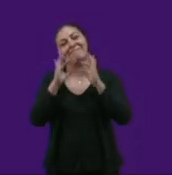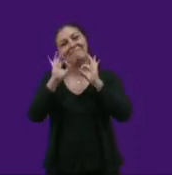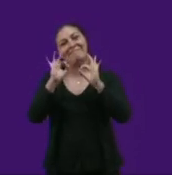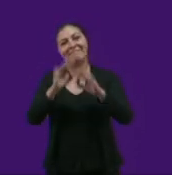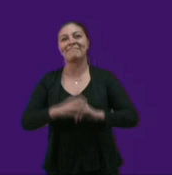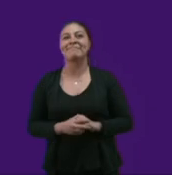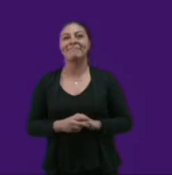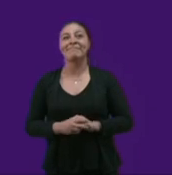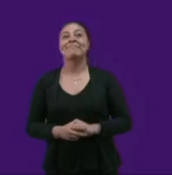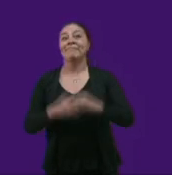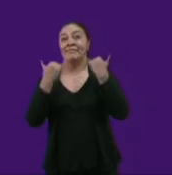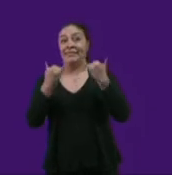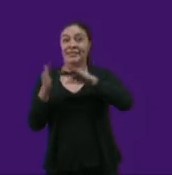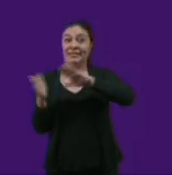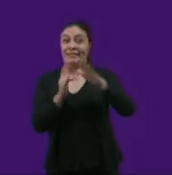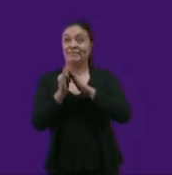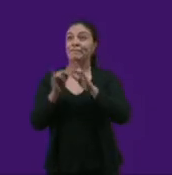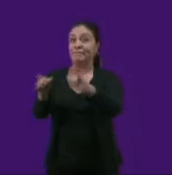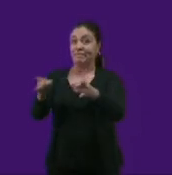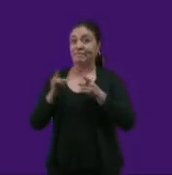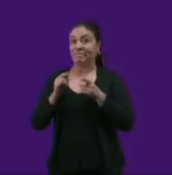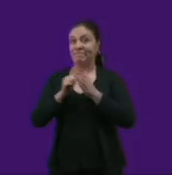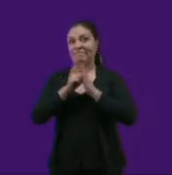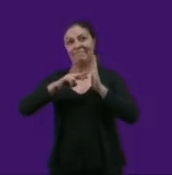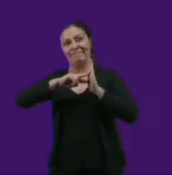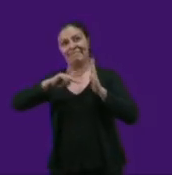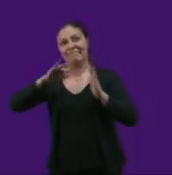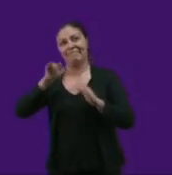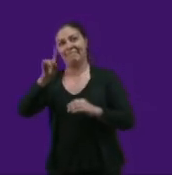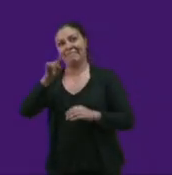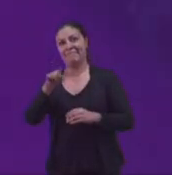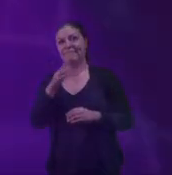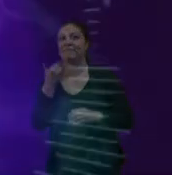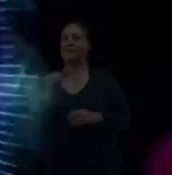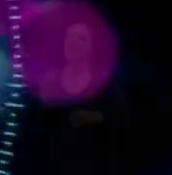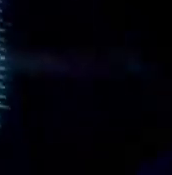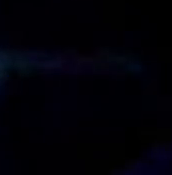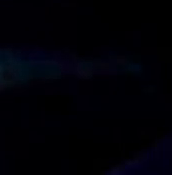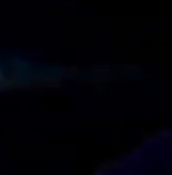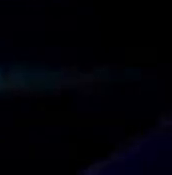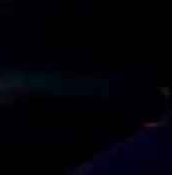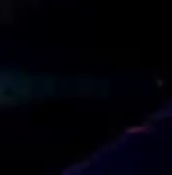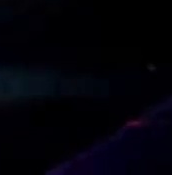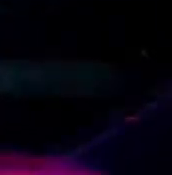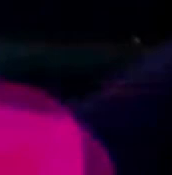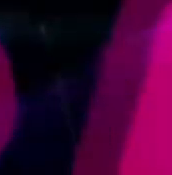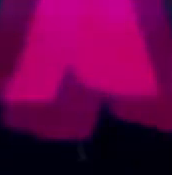seguimos entonces aquí en Inspiratic. Sigan ustedes, por favor, Diana y Carolina en este importante evento.